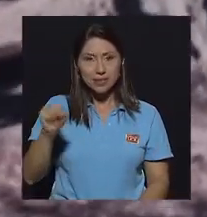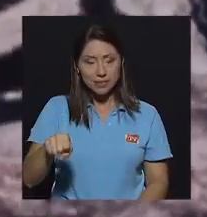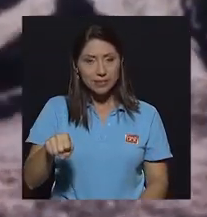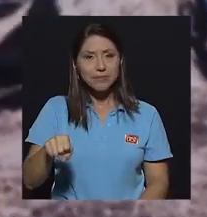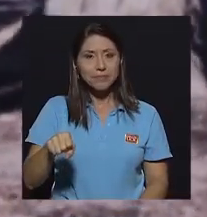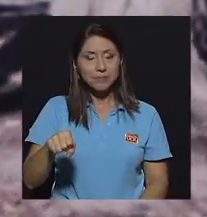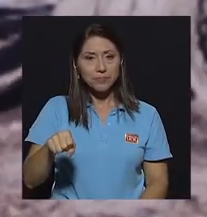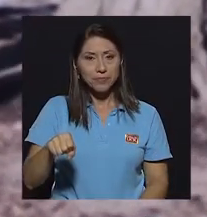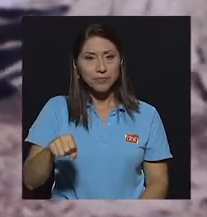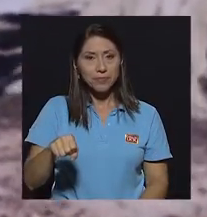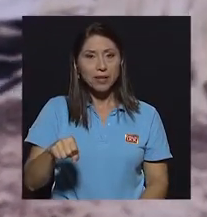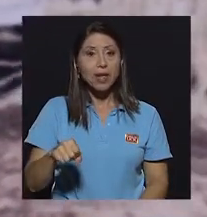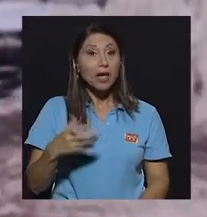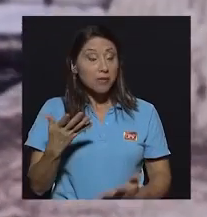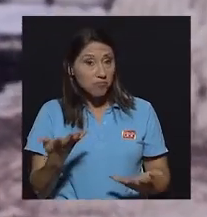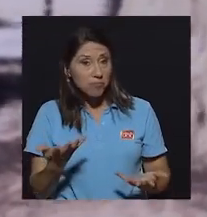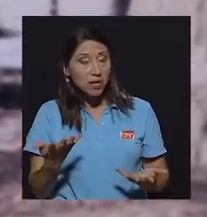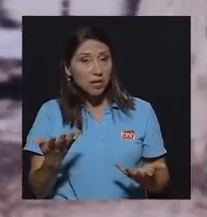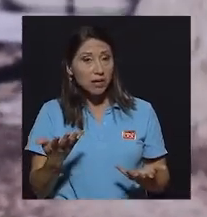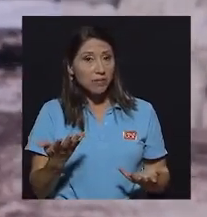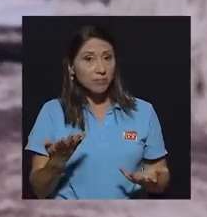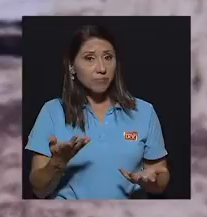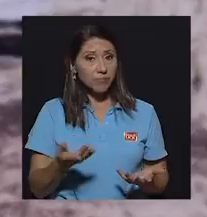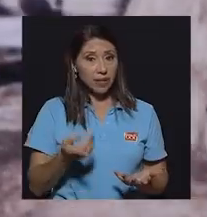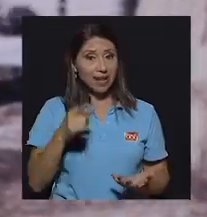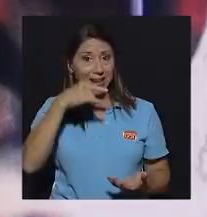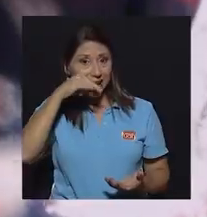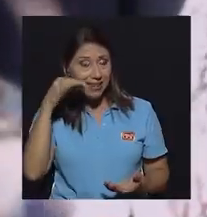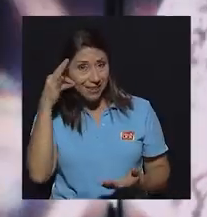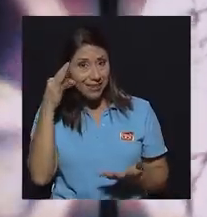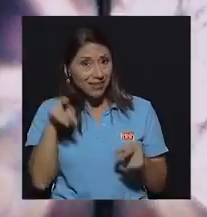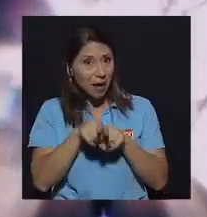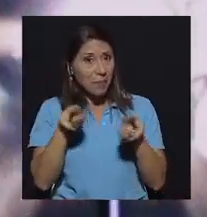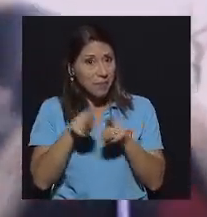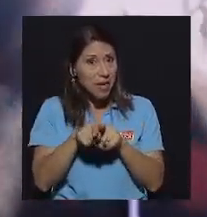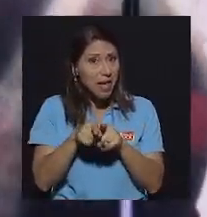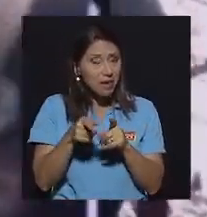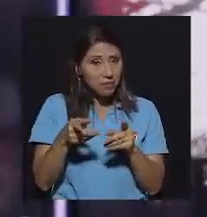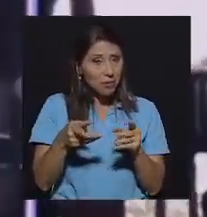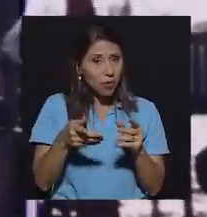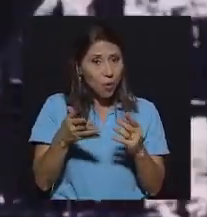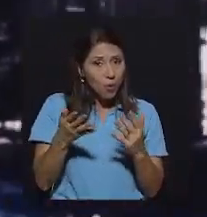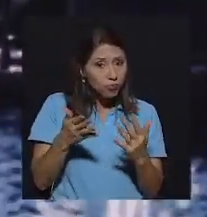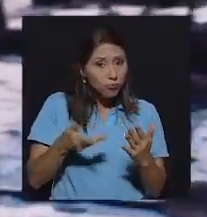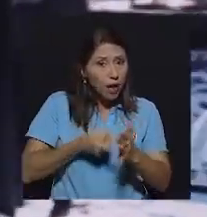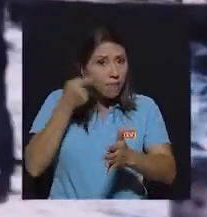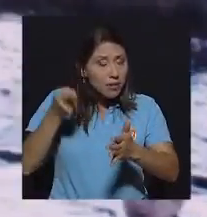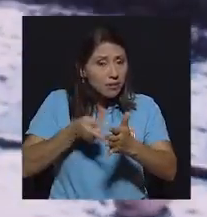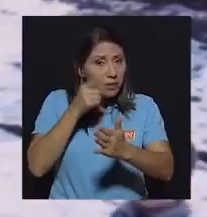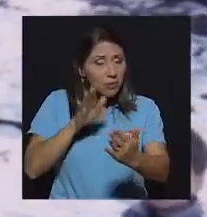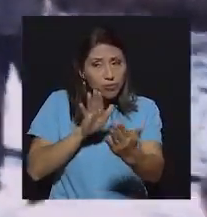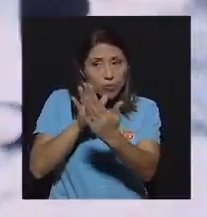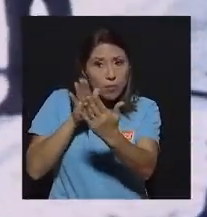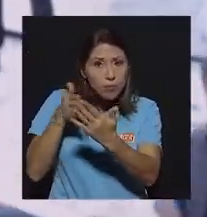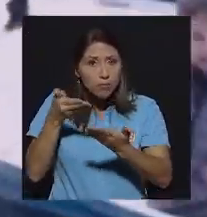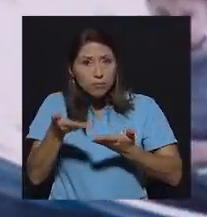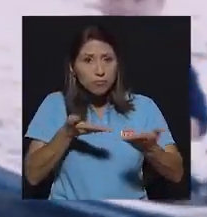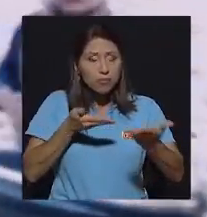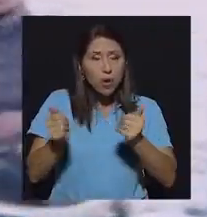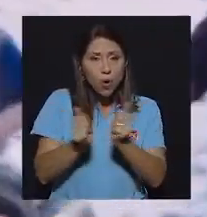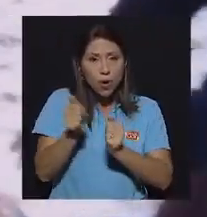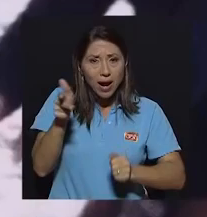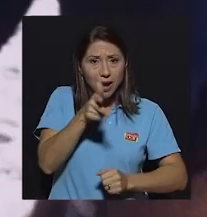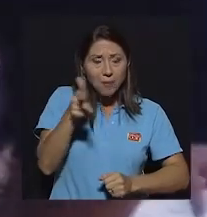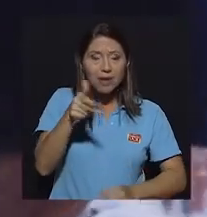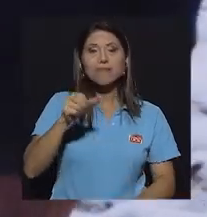sí, es a Y ella veces. interactuaba en ciertos momentos, ¿verdad? Con la cámara y. Sí,